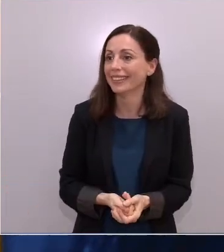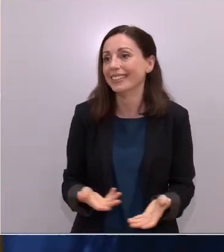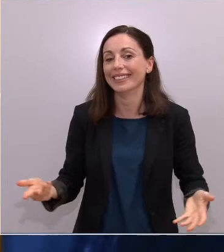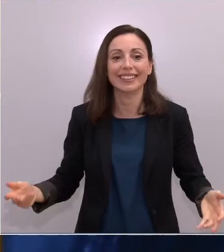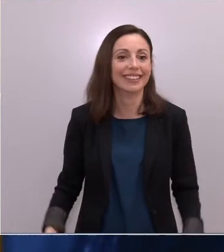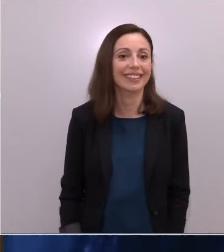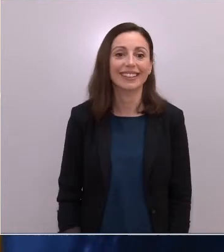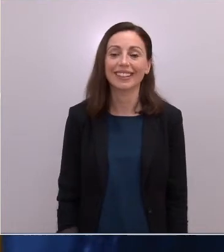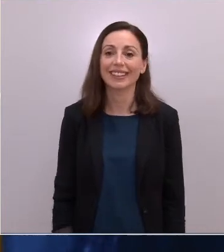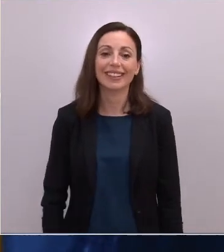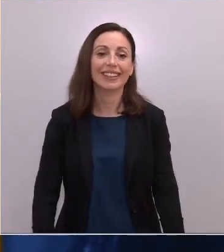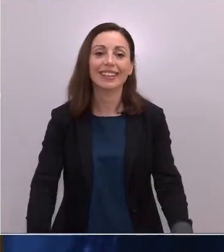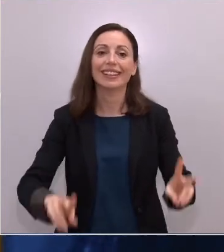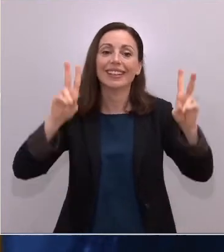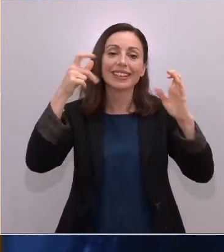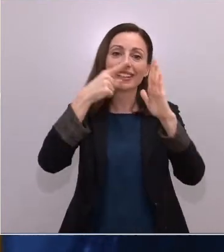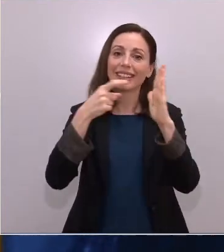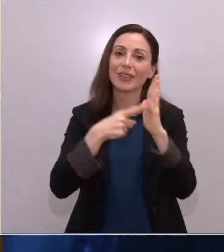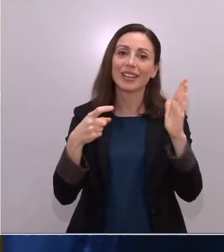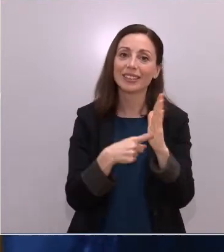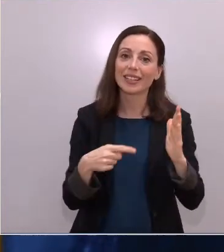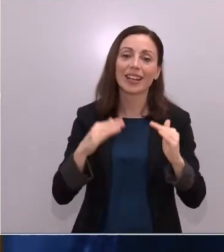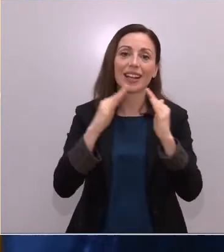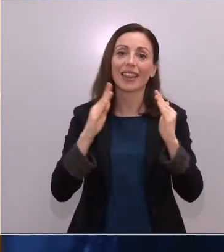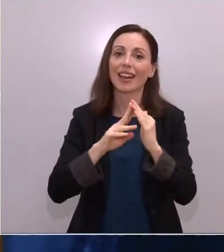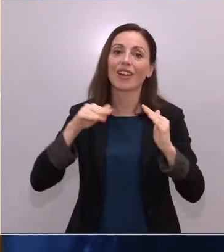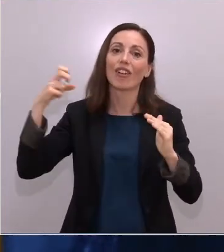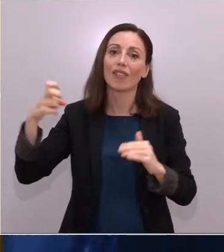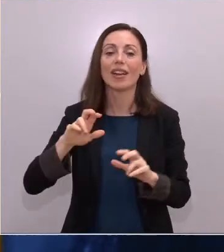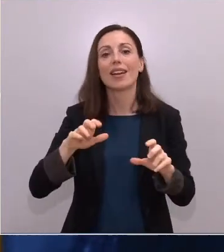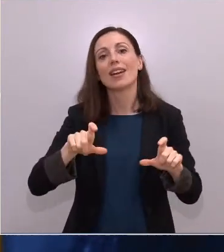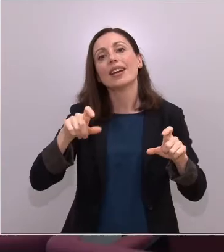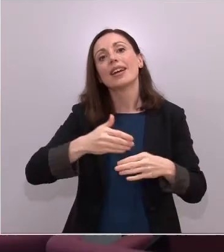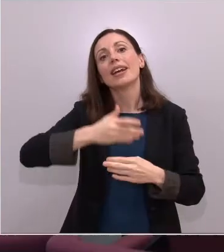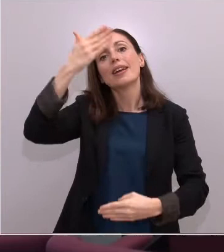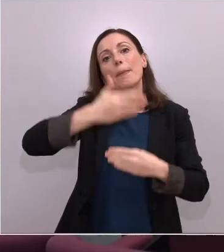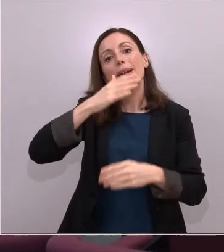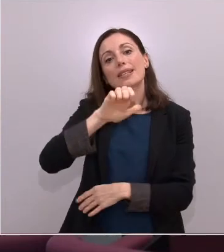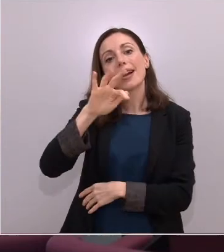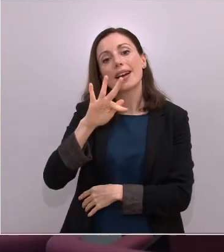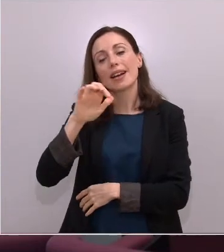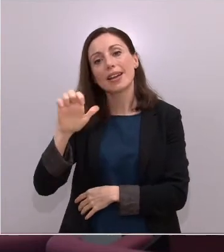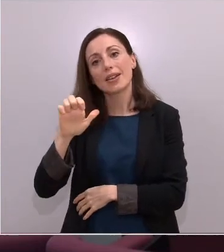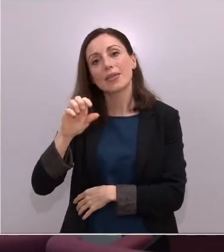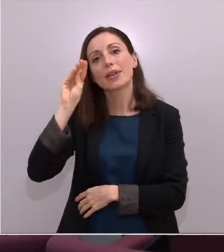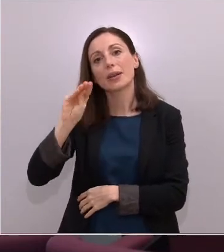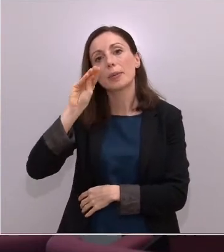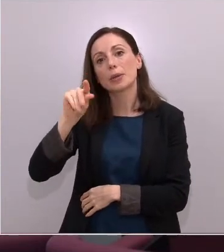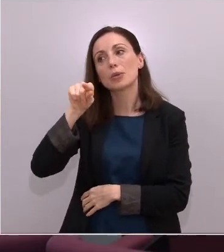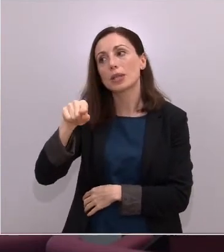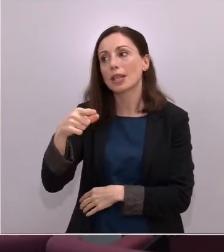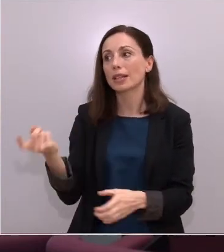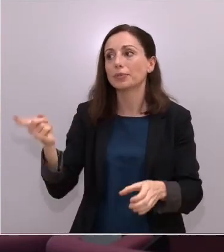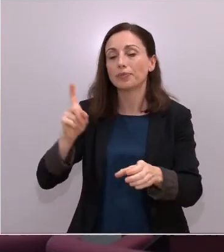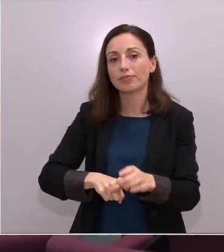Seguimos en la línea de la desescalada, del desconfinamiento. Presidente, desde Agencia EFE, preguntan que, así como usted era partidario